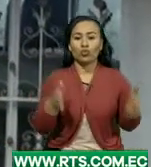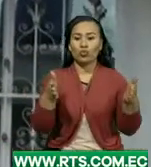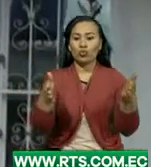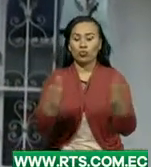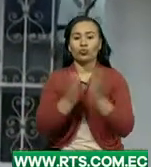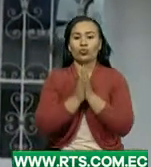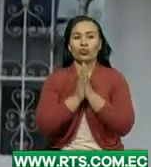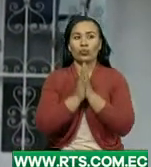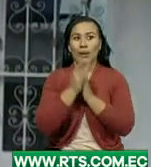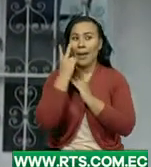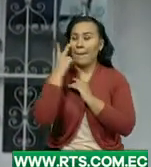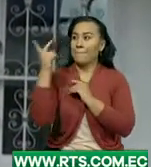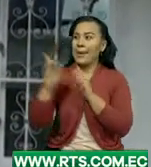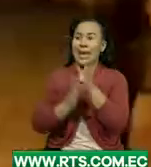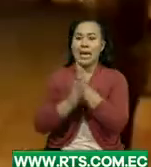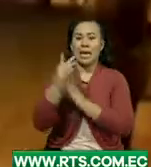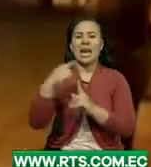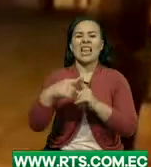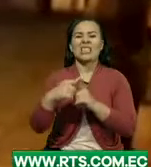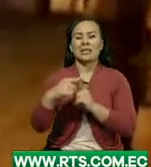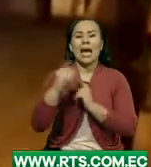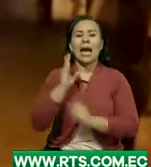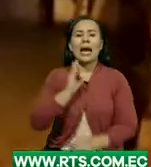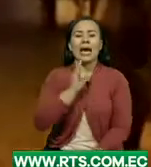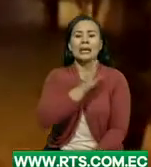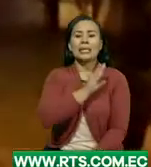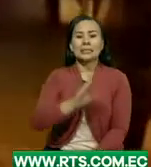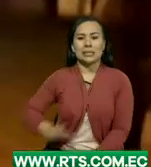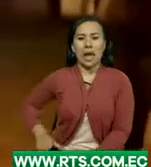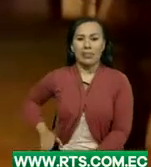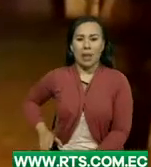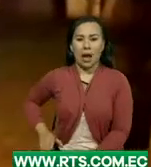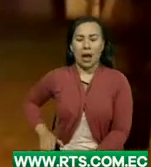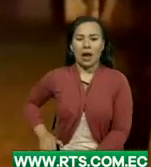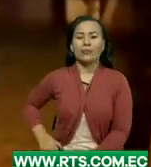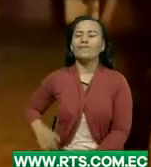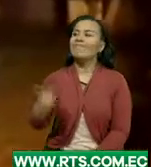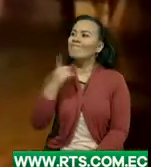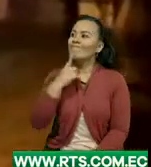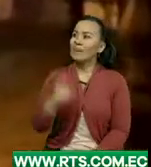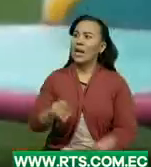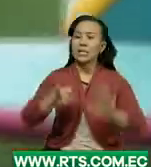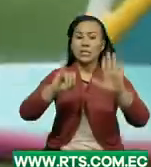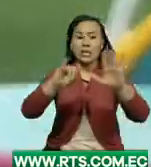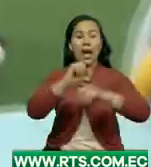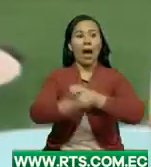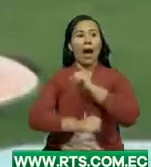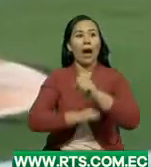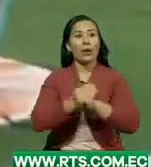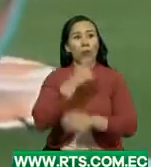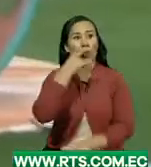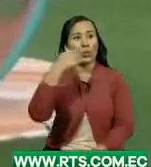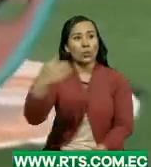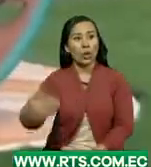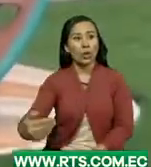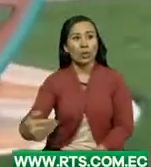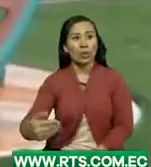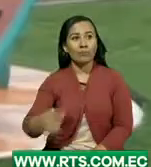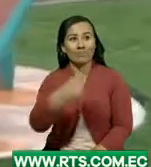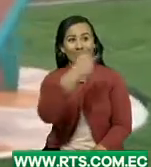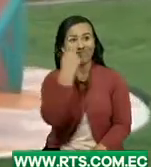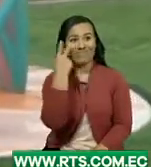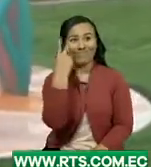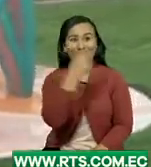cristiana, voluntad de Dios. Es que horas antes, el niño de apenas 6 años se habría quedado aprisionado en este